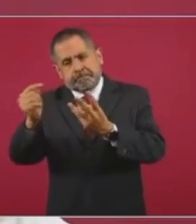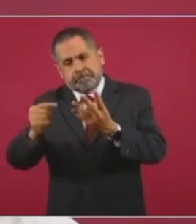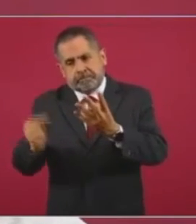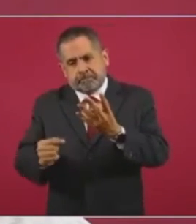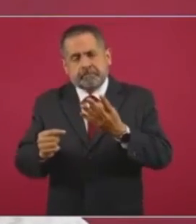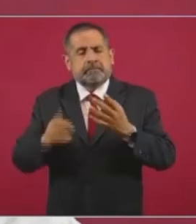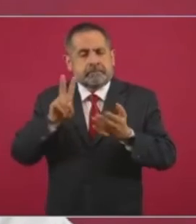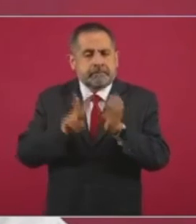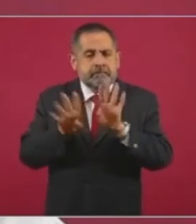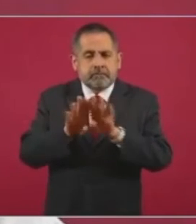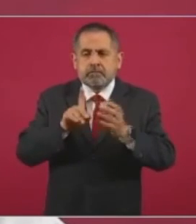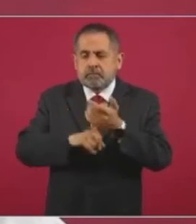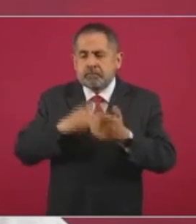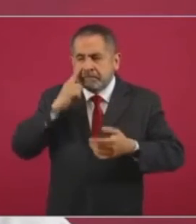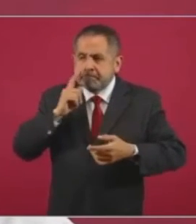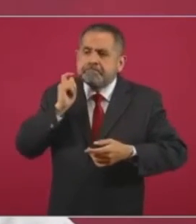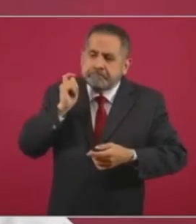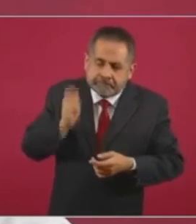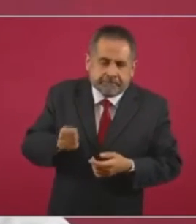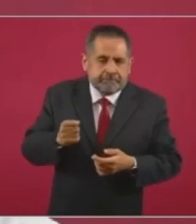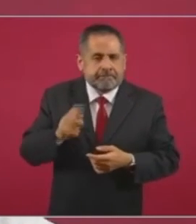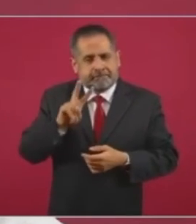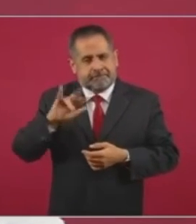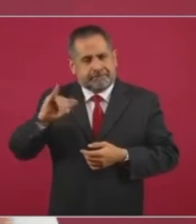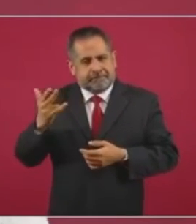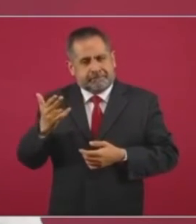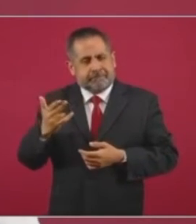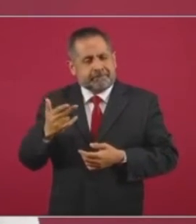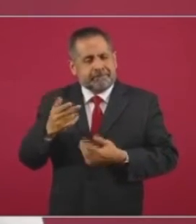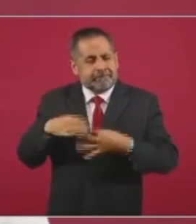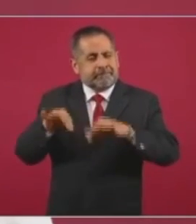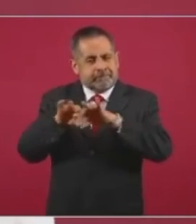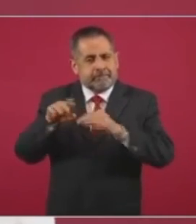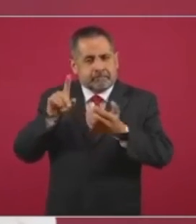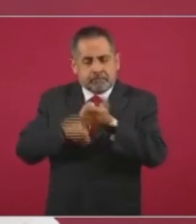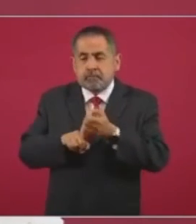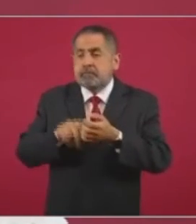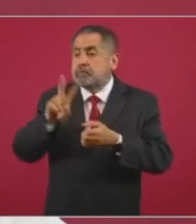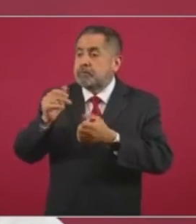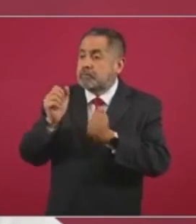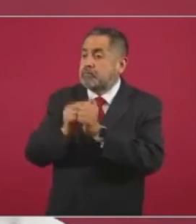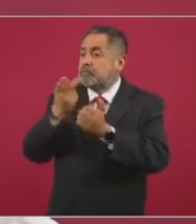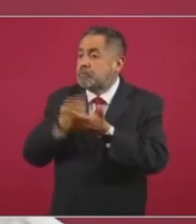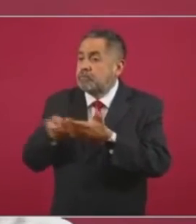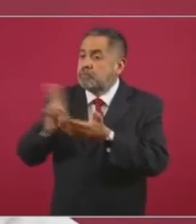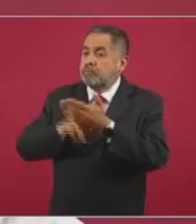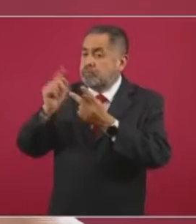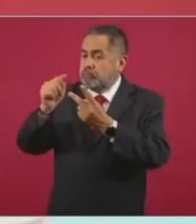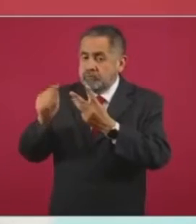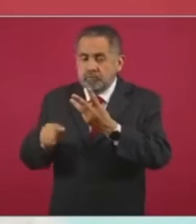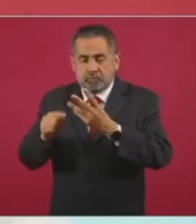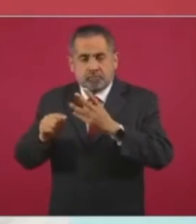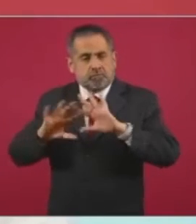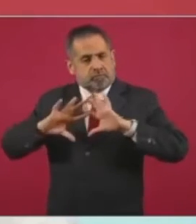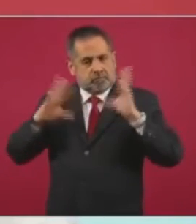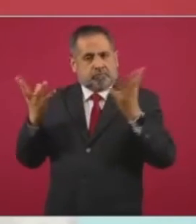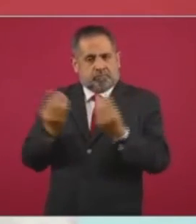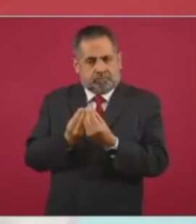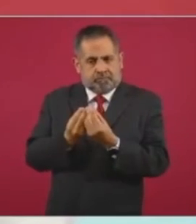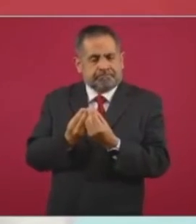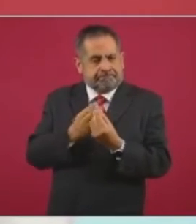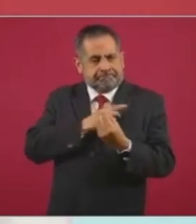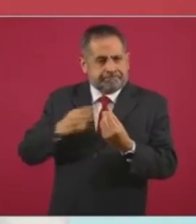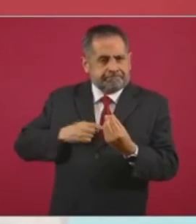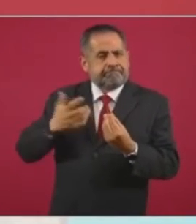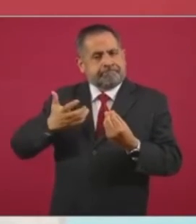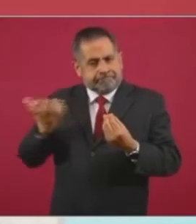vigilancia y detección y tratamiento de enfermedades intercurrentes, es una visión completa